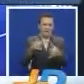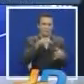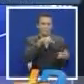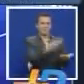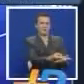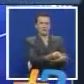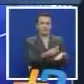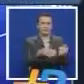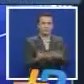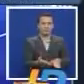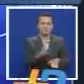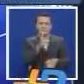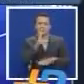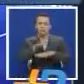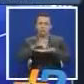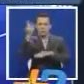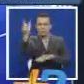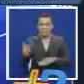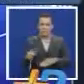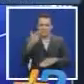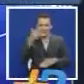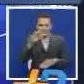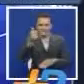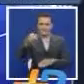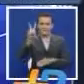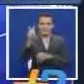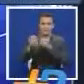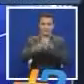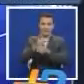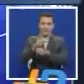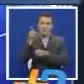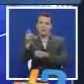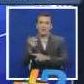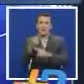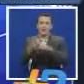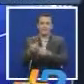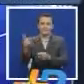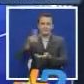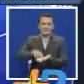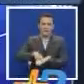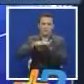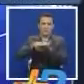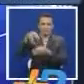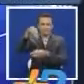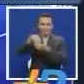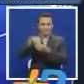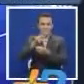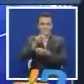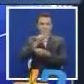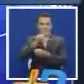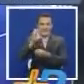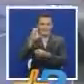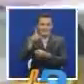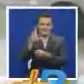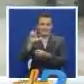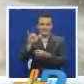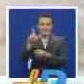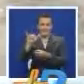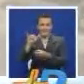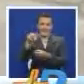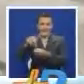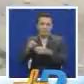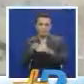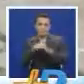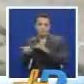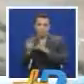joven de 17 años de edad que se habría evadido en varias ocasiones del centro de reclusión Valle del Lili. En esta calle del barrio Agua